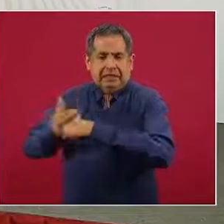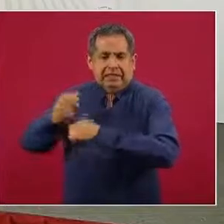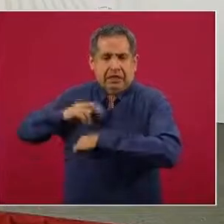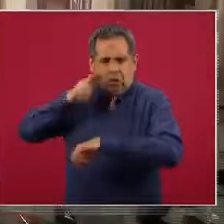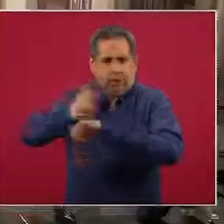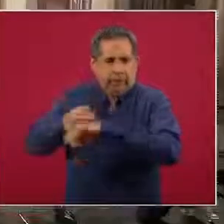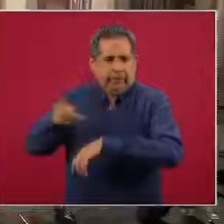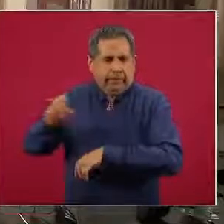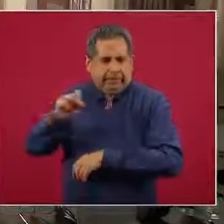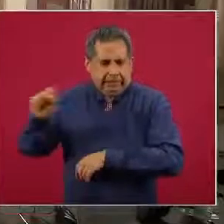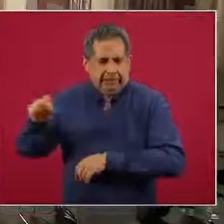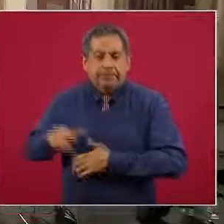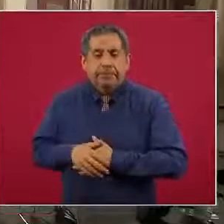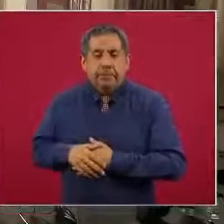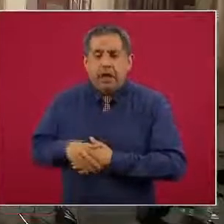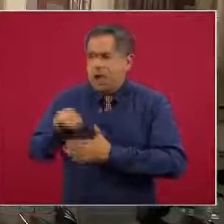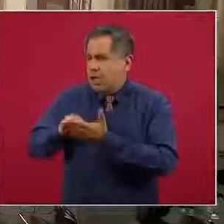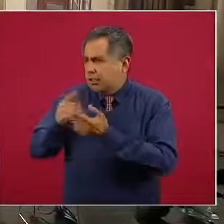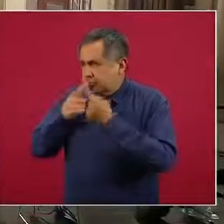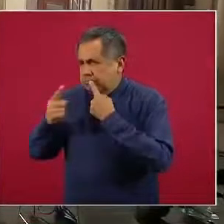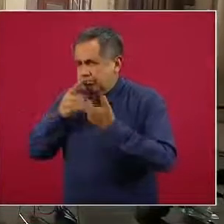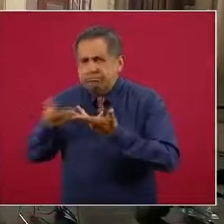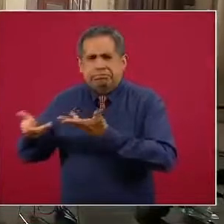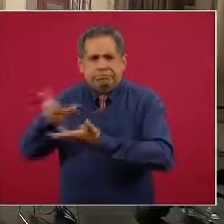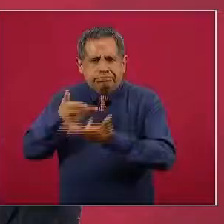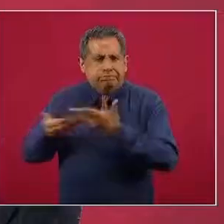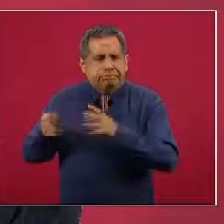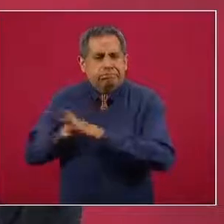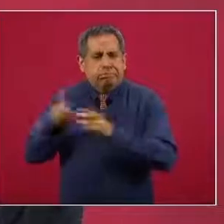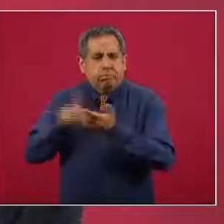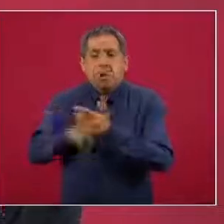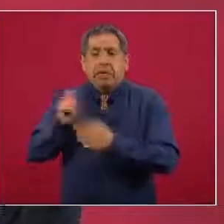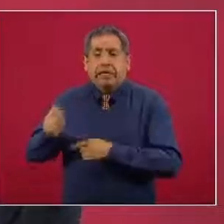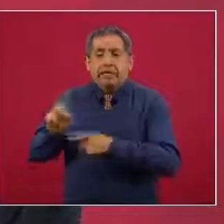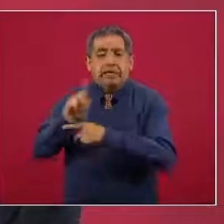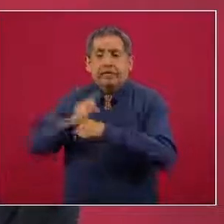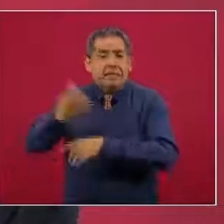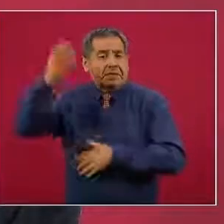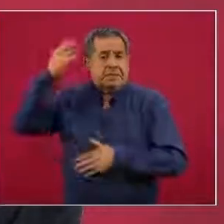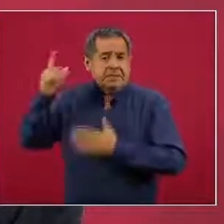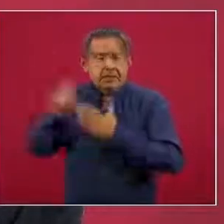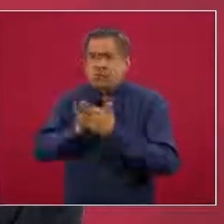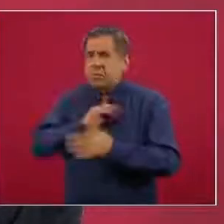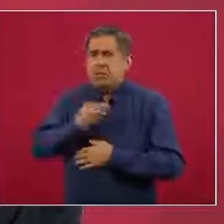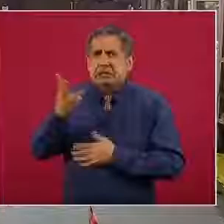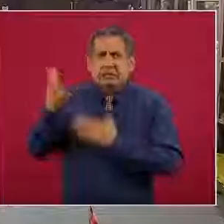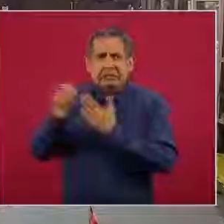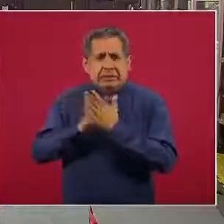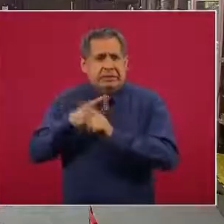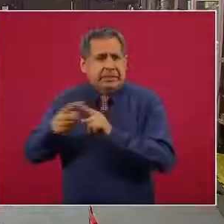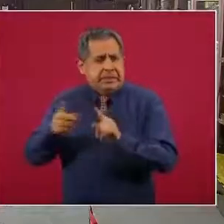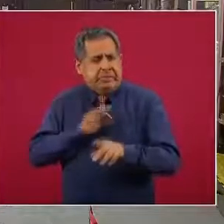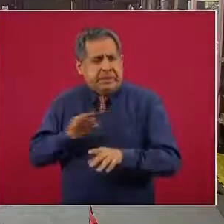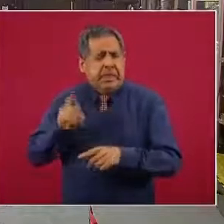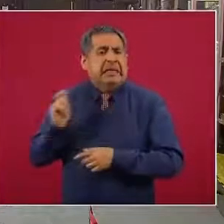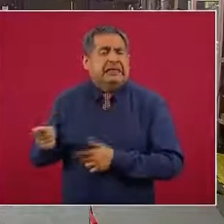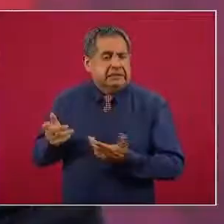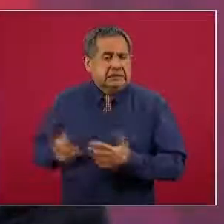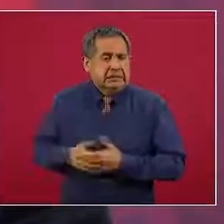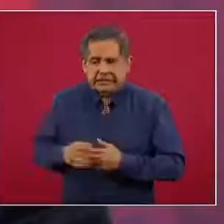preside. Y seguimos conversando sobre esto que venimos haciendo desde hace meses, cerca de 3 meses y medio, que